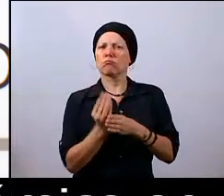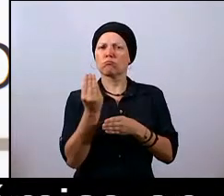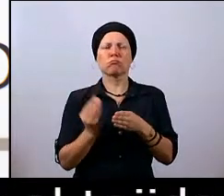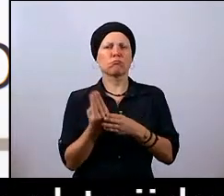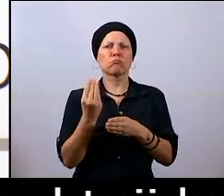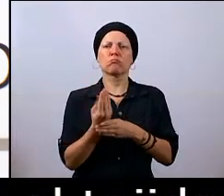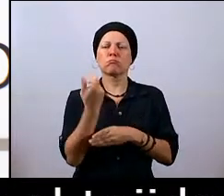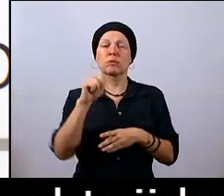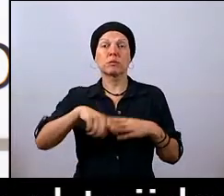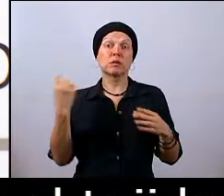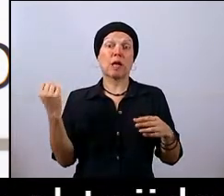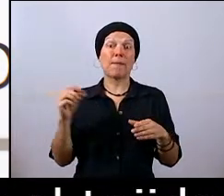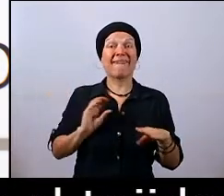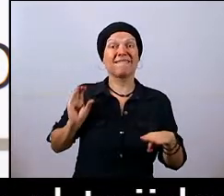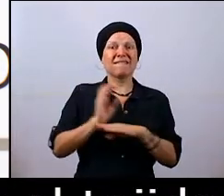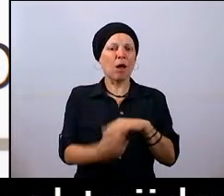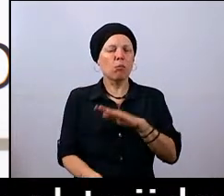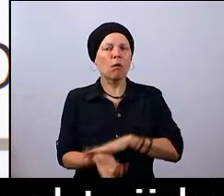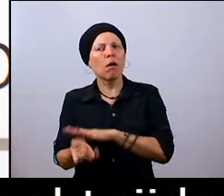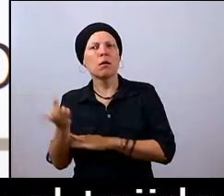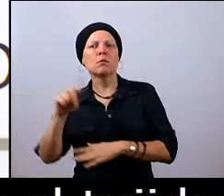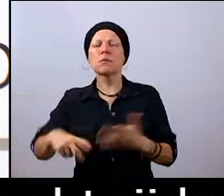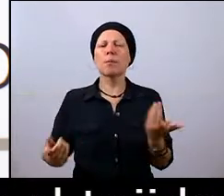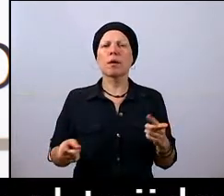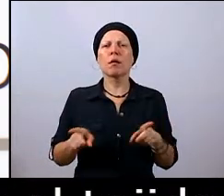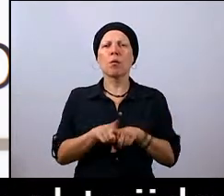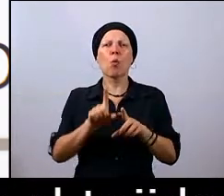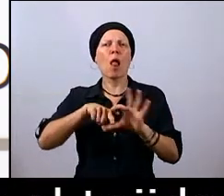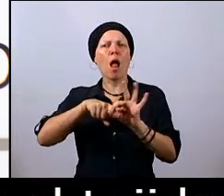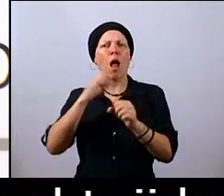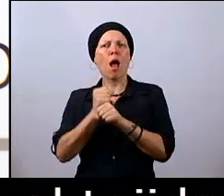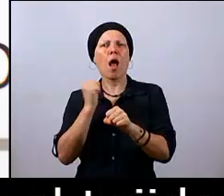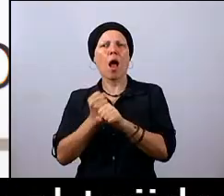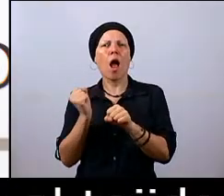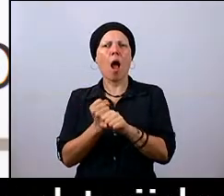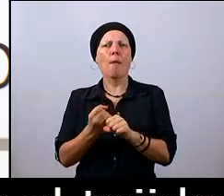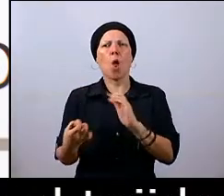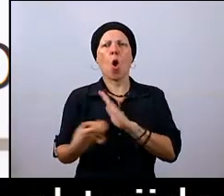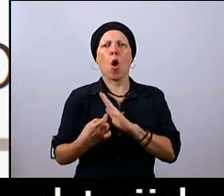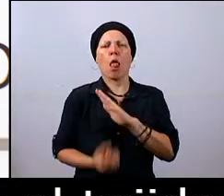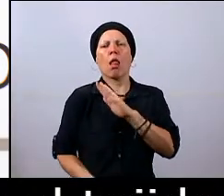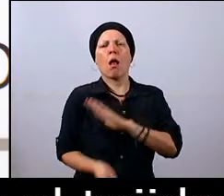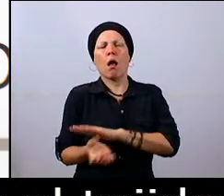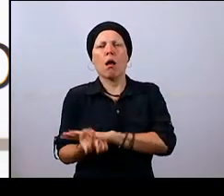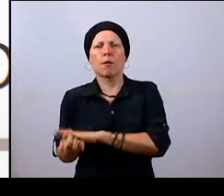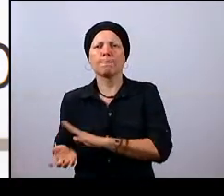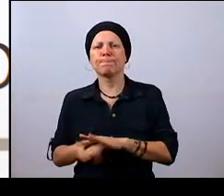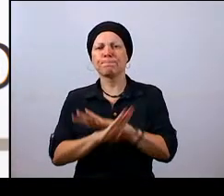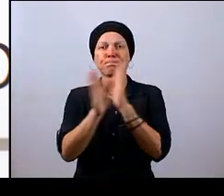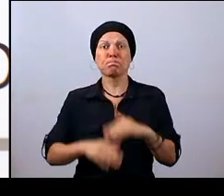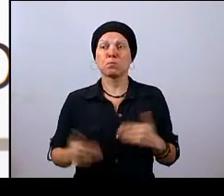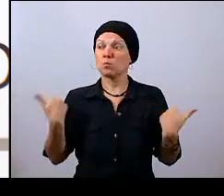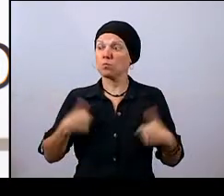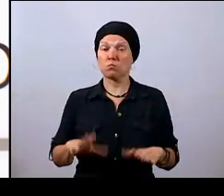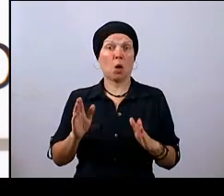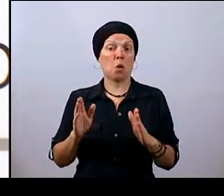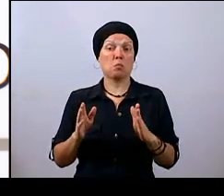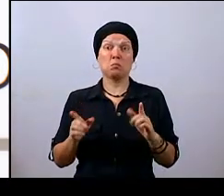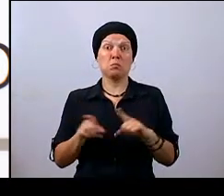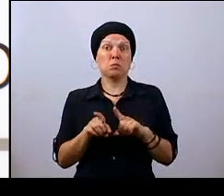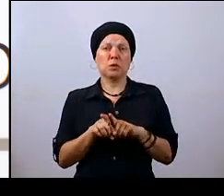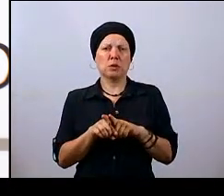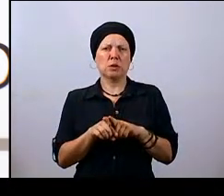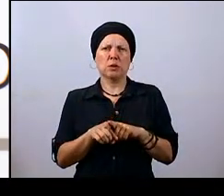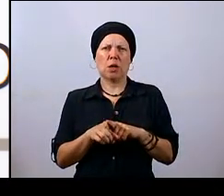la atracción de inversiones y a generar empleo cualificado. Finalmente, después de haber padecido